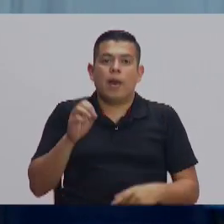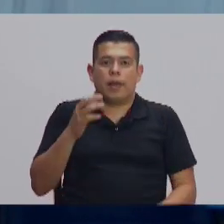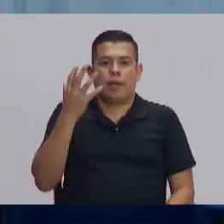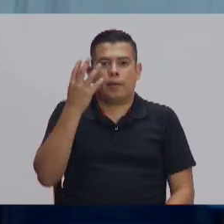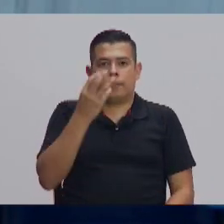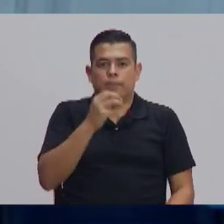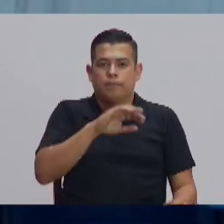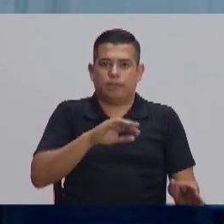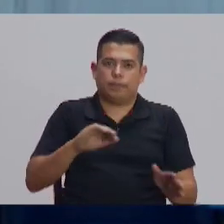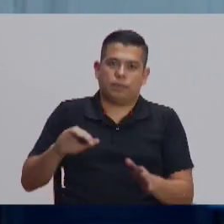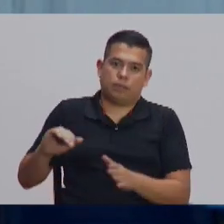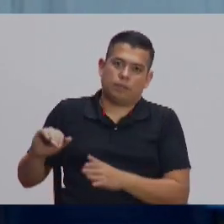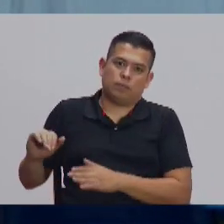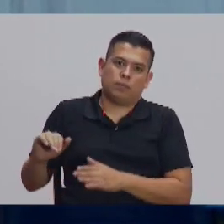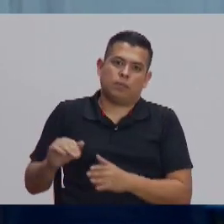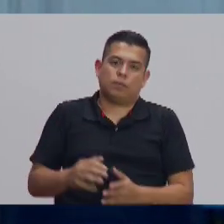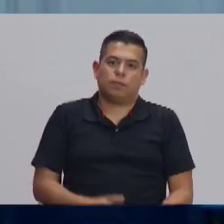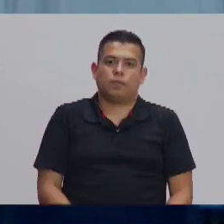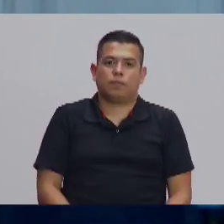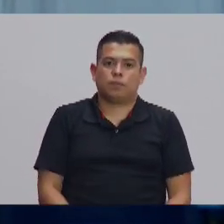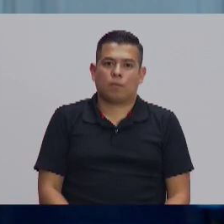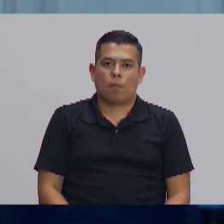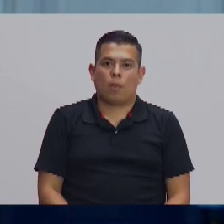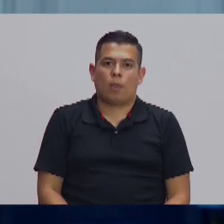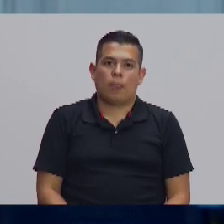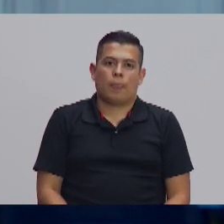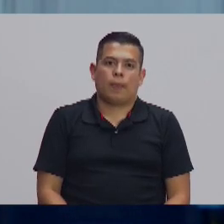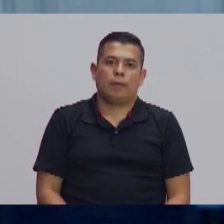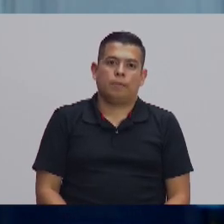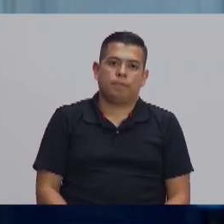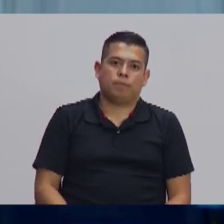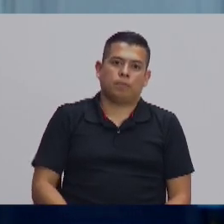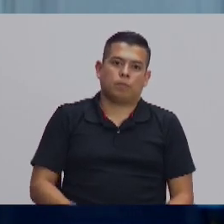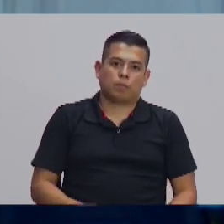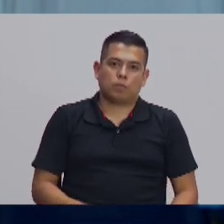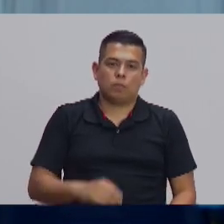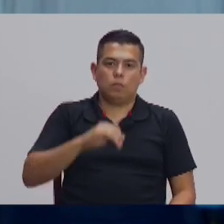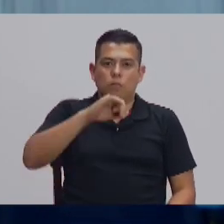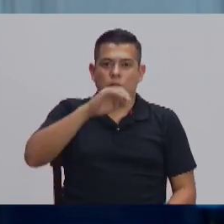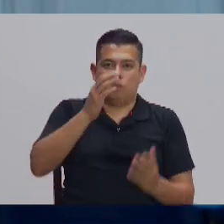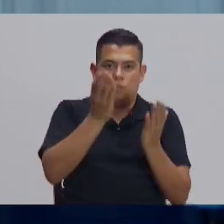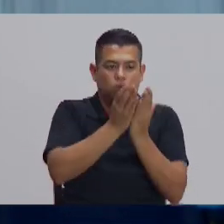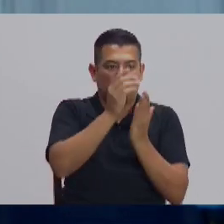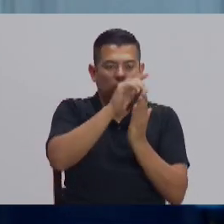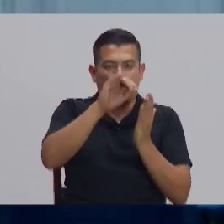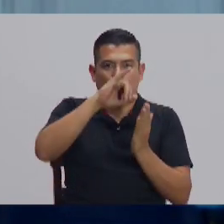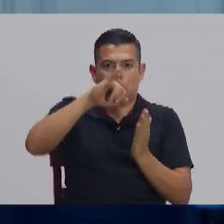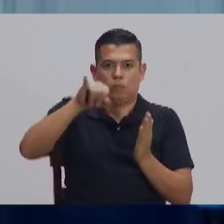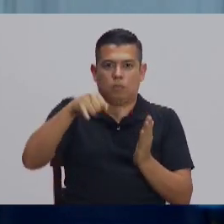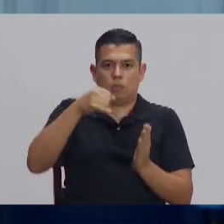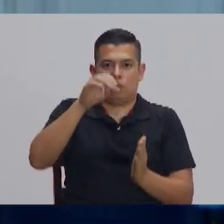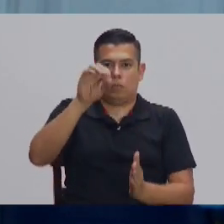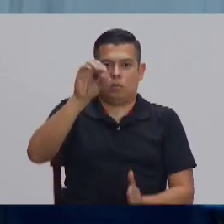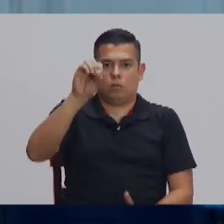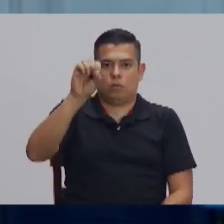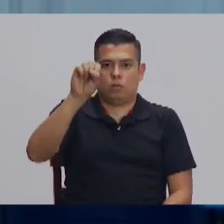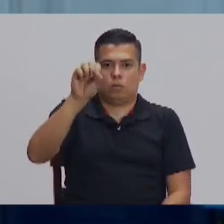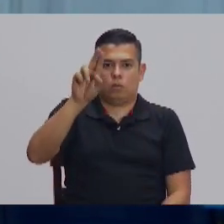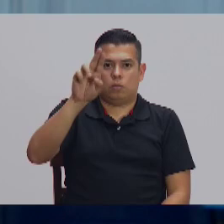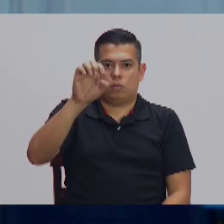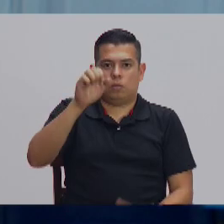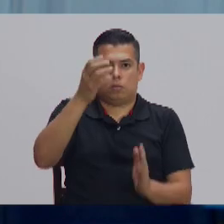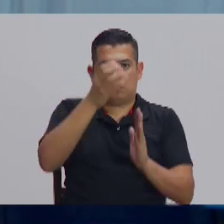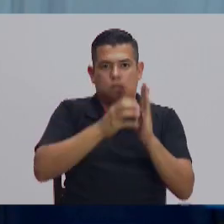hermano si vaya conmigo a donde comenzamos josué capítulo 5 versículo 13 estando